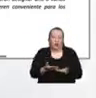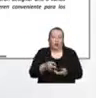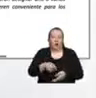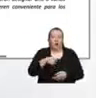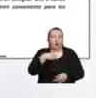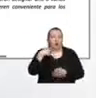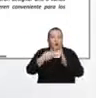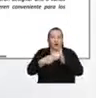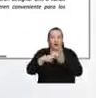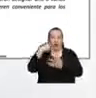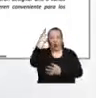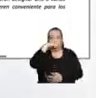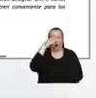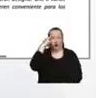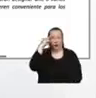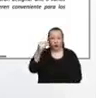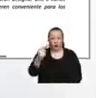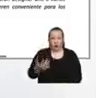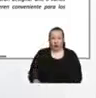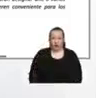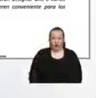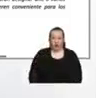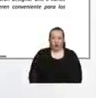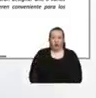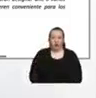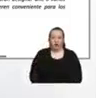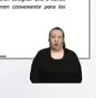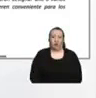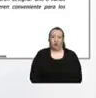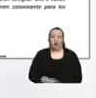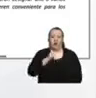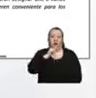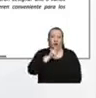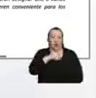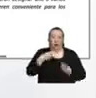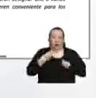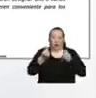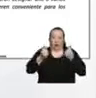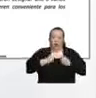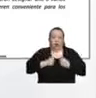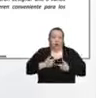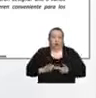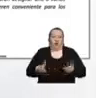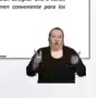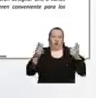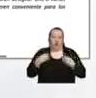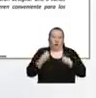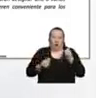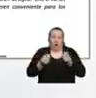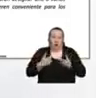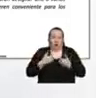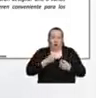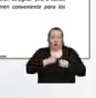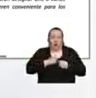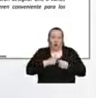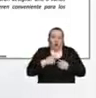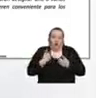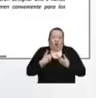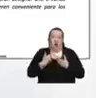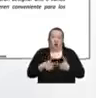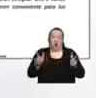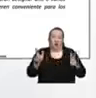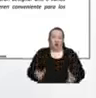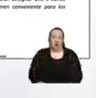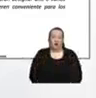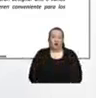de que su plata puede ser que la gana además que no hacen daño a nadie claro que no están haciendo daño a todos entiendan y si esto reprochable para cualquier